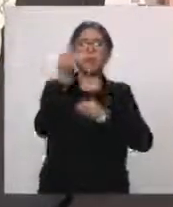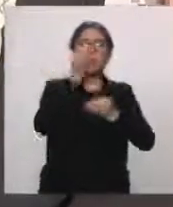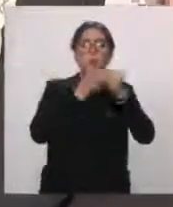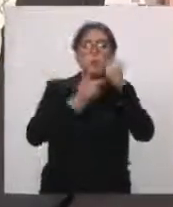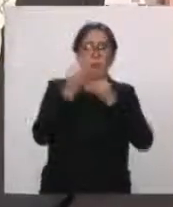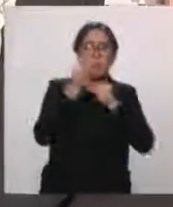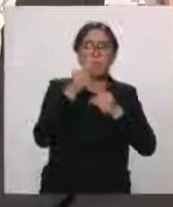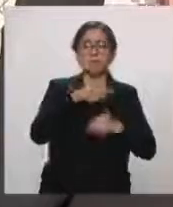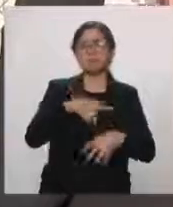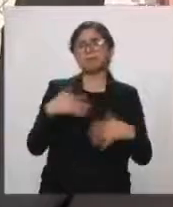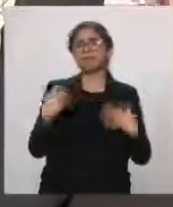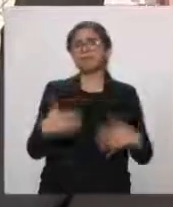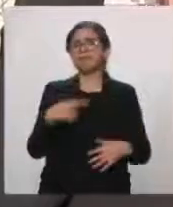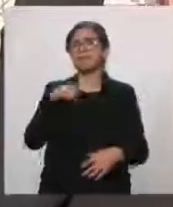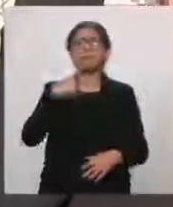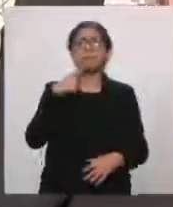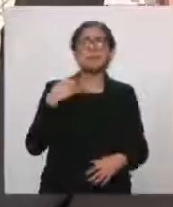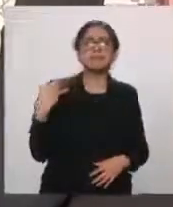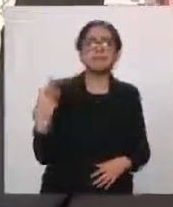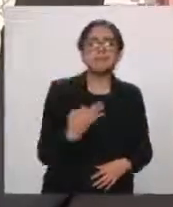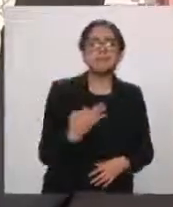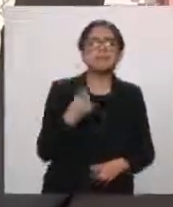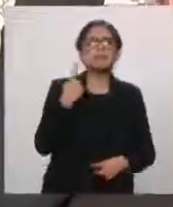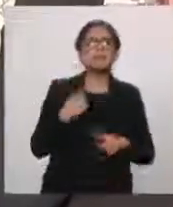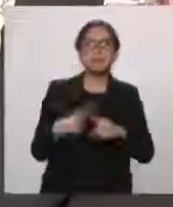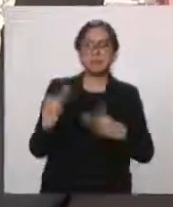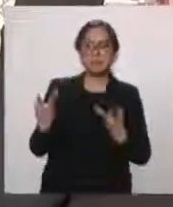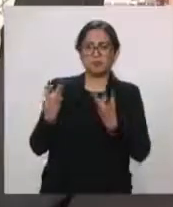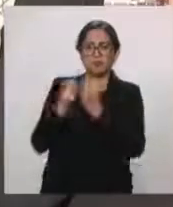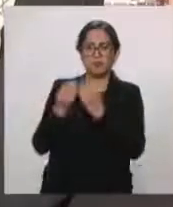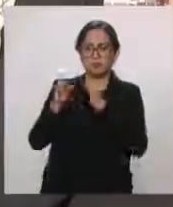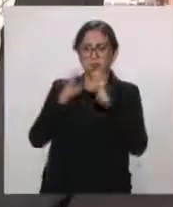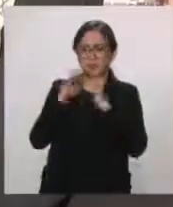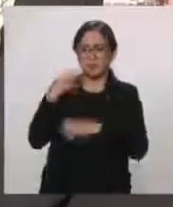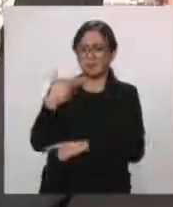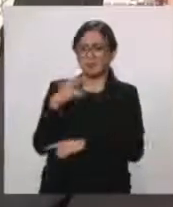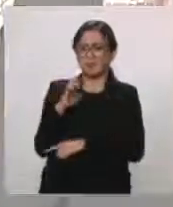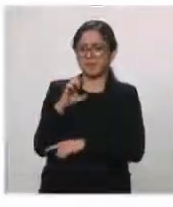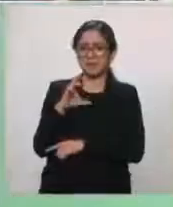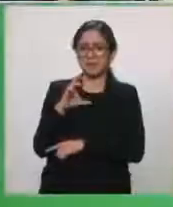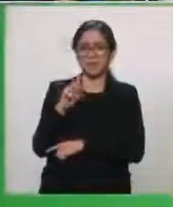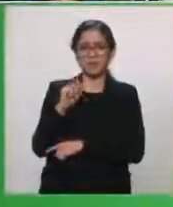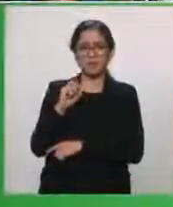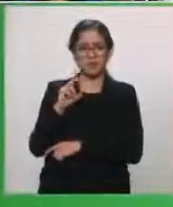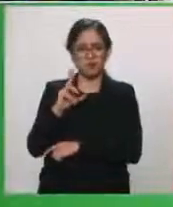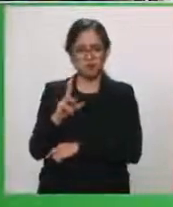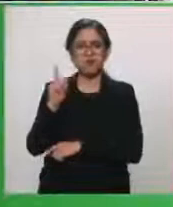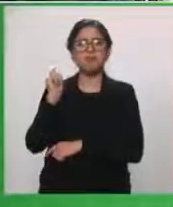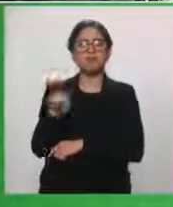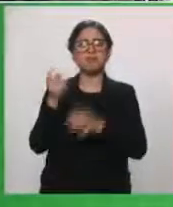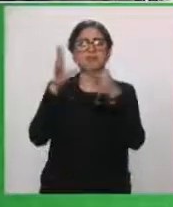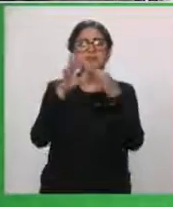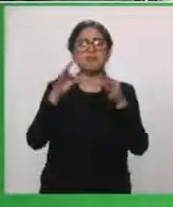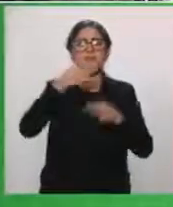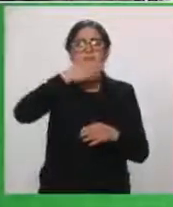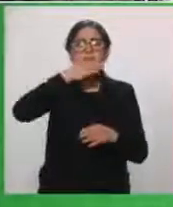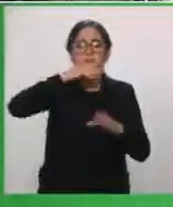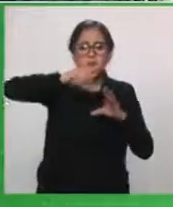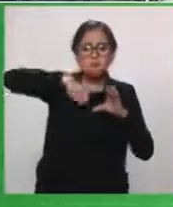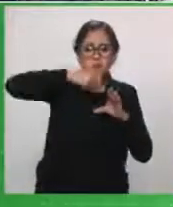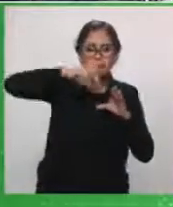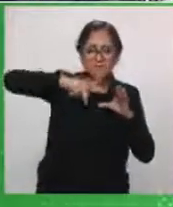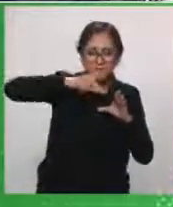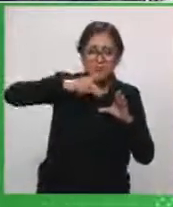temporada, además de emblemáticos, sabrosos. Y para eso nos acompaña Héctor Zagal, con quien vamos a platicar acerca del pozole y otros antojitos de